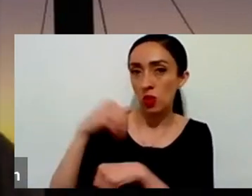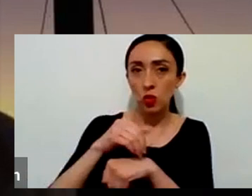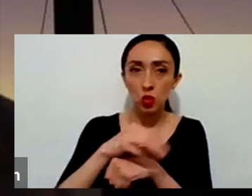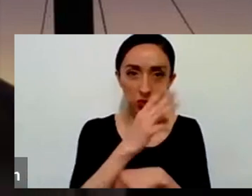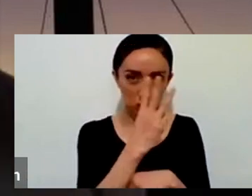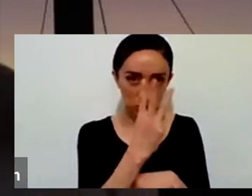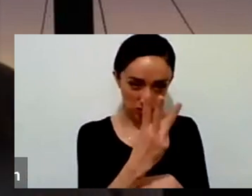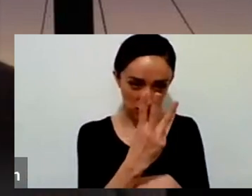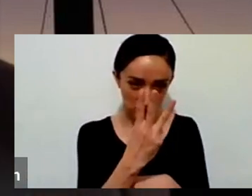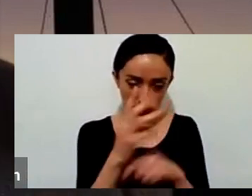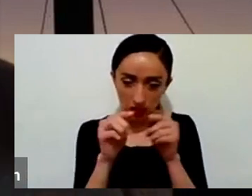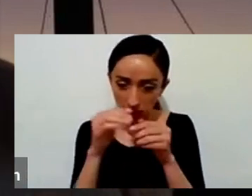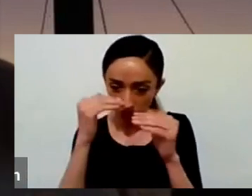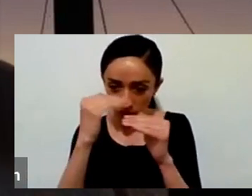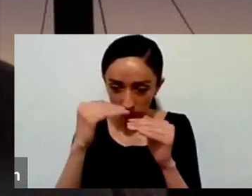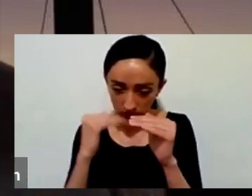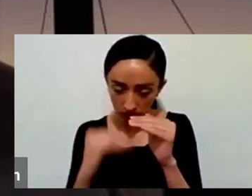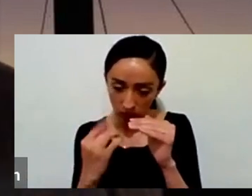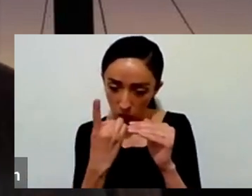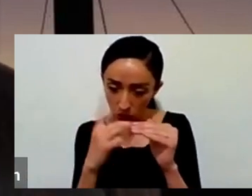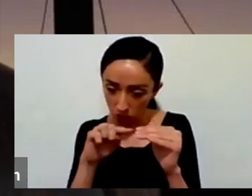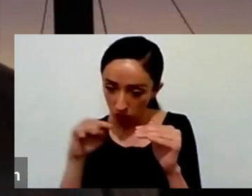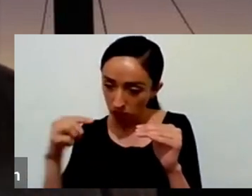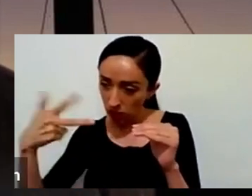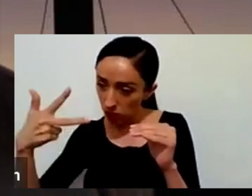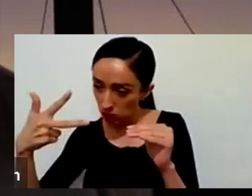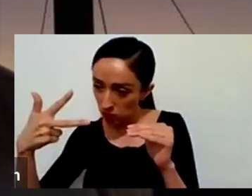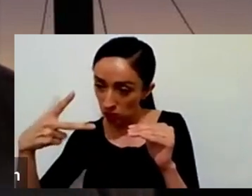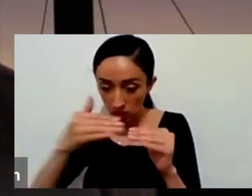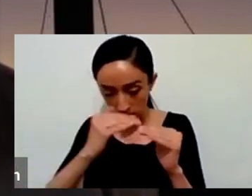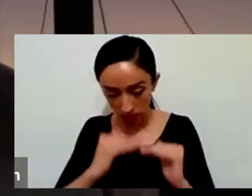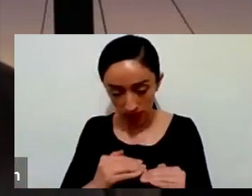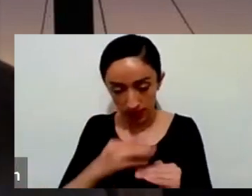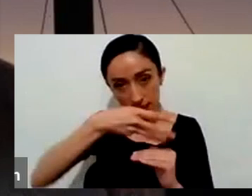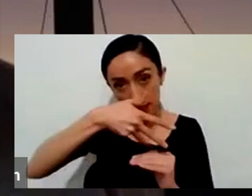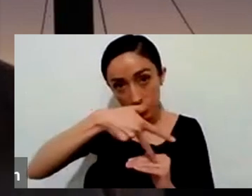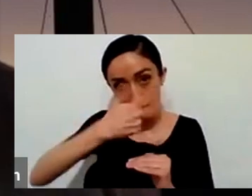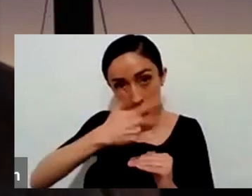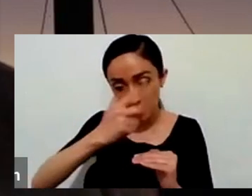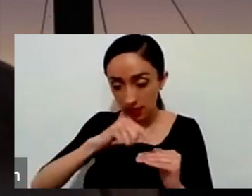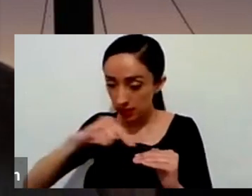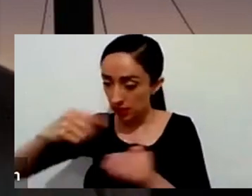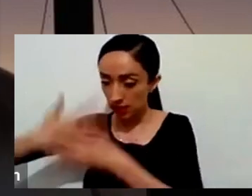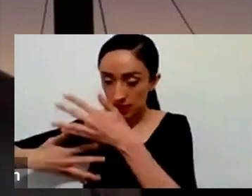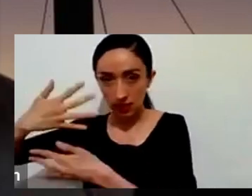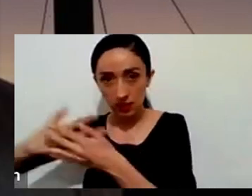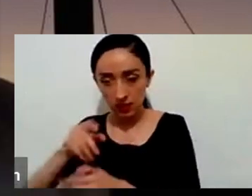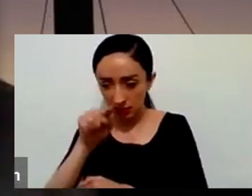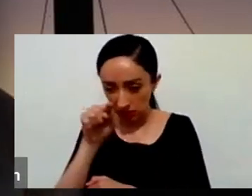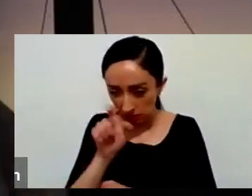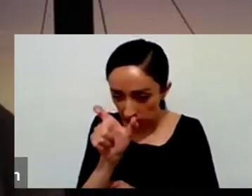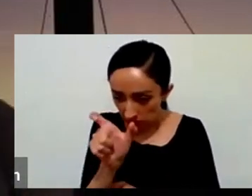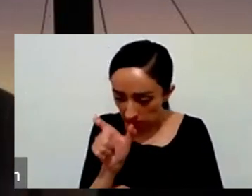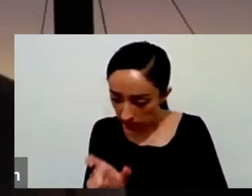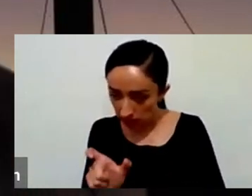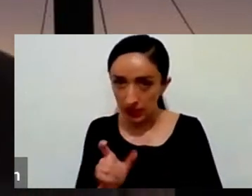versículos del 1 al 8, y luego del 13 al 15. Y es la historia que yo estoy